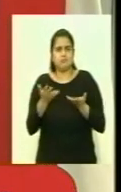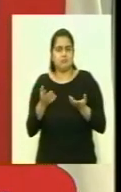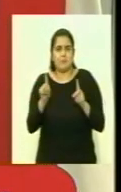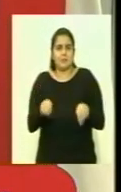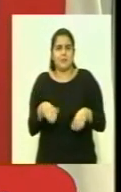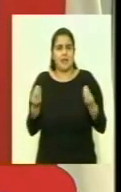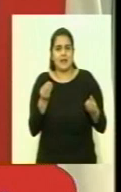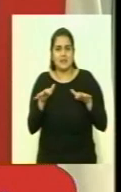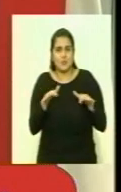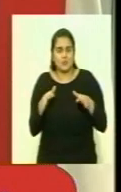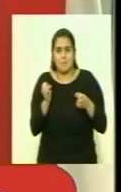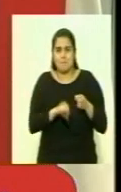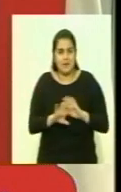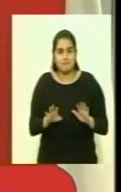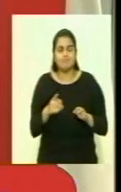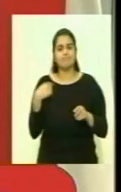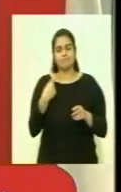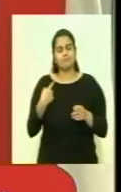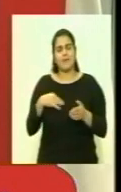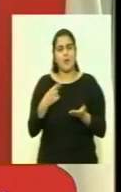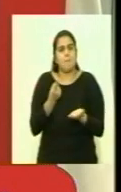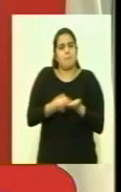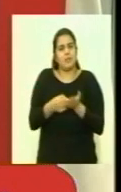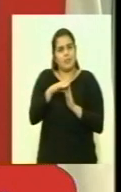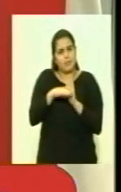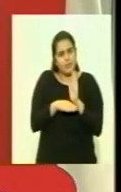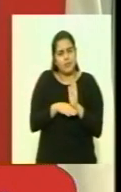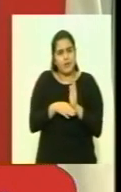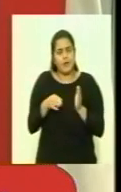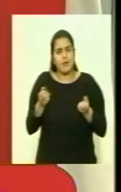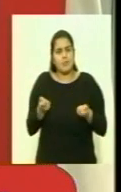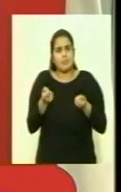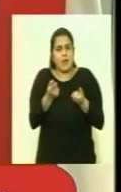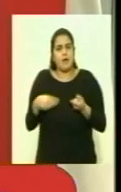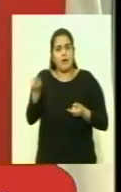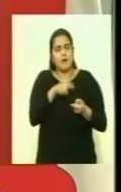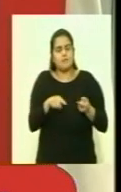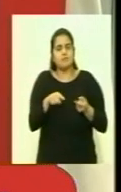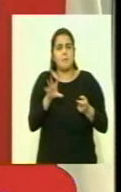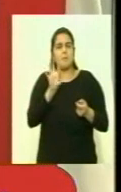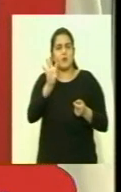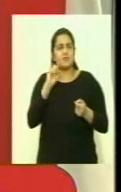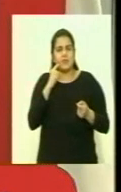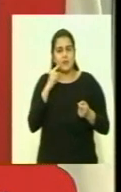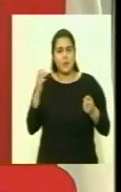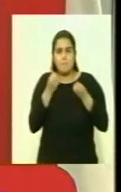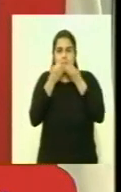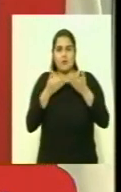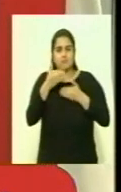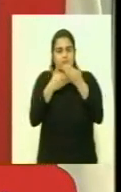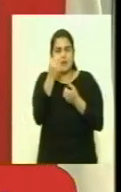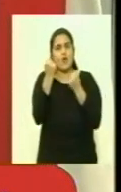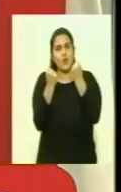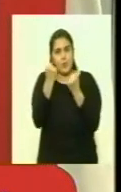necesario tomar medidas que permitan darle sustentabilidad a la provincia en medio de una